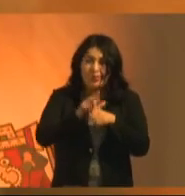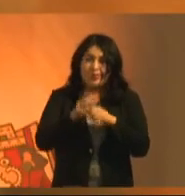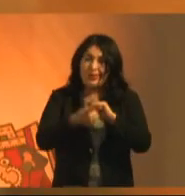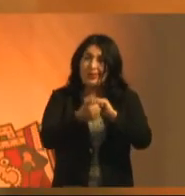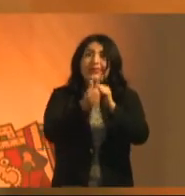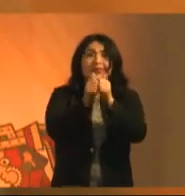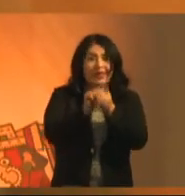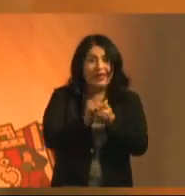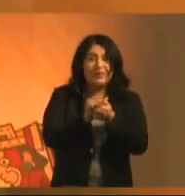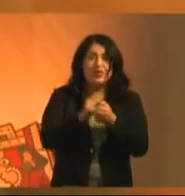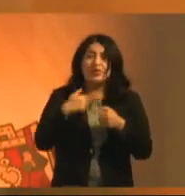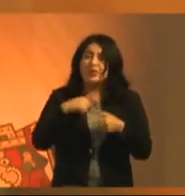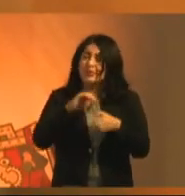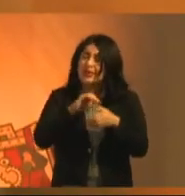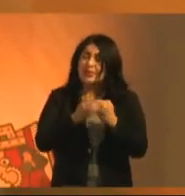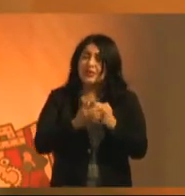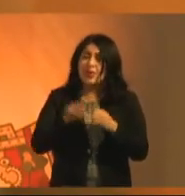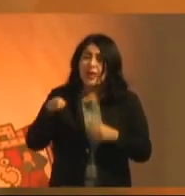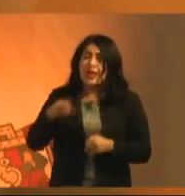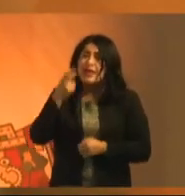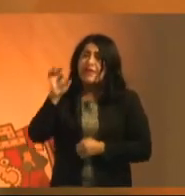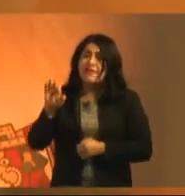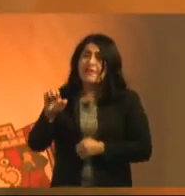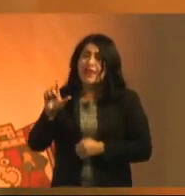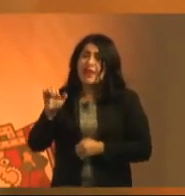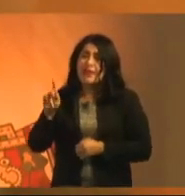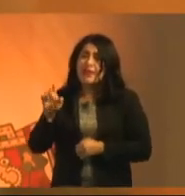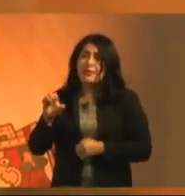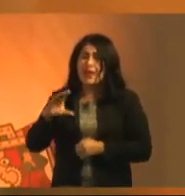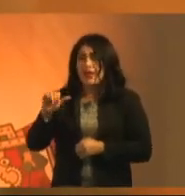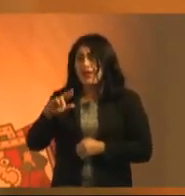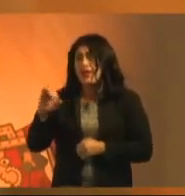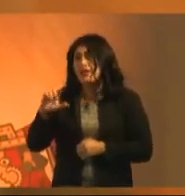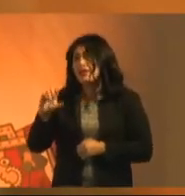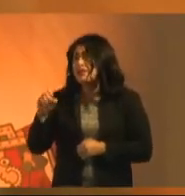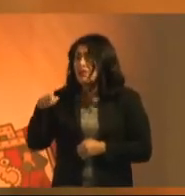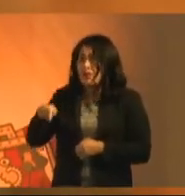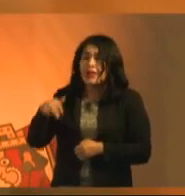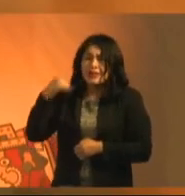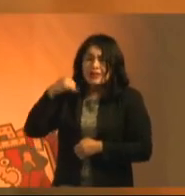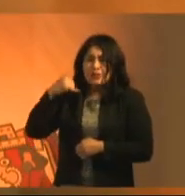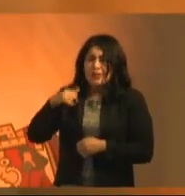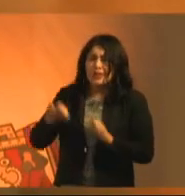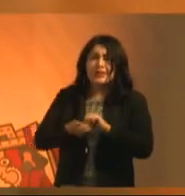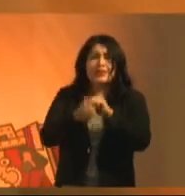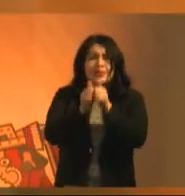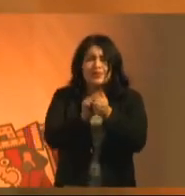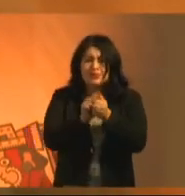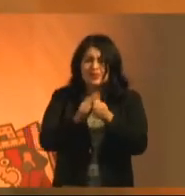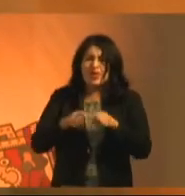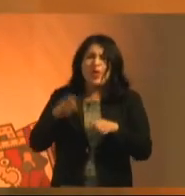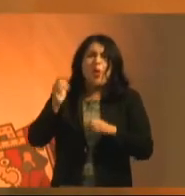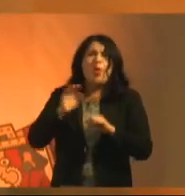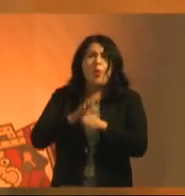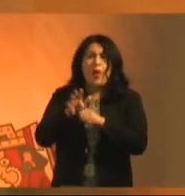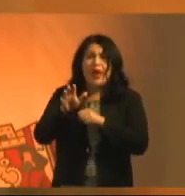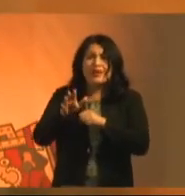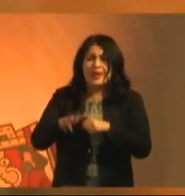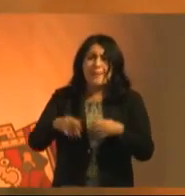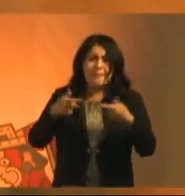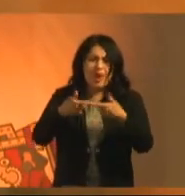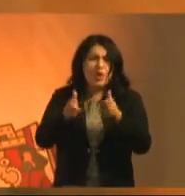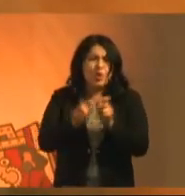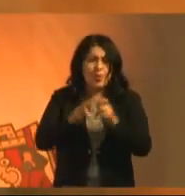terminó para felipe carrillo puerto la revolución en yucatán era la dignidad de los mayas era la recuperación la